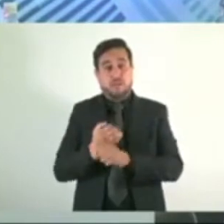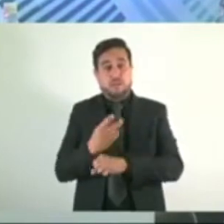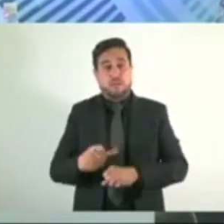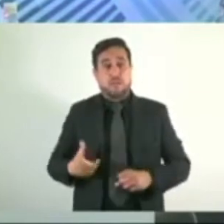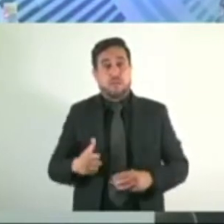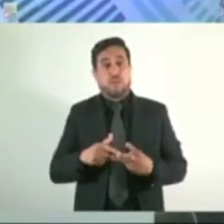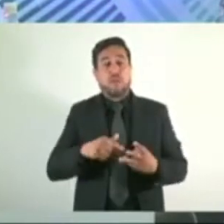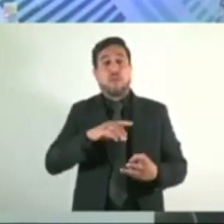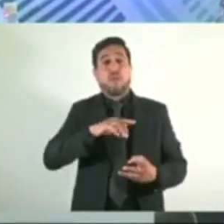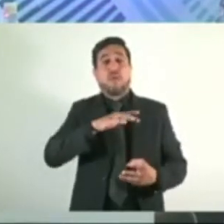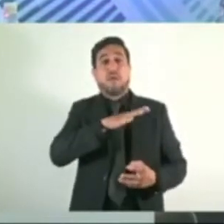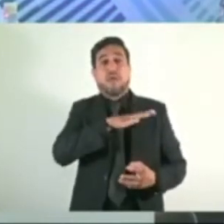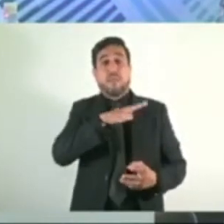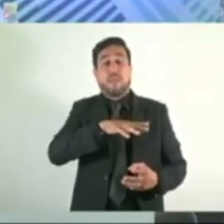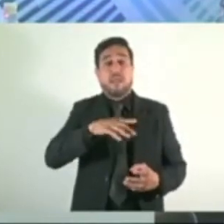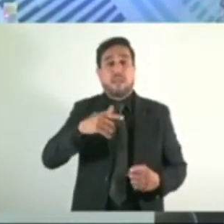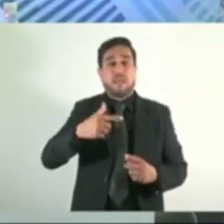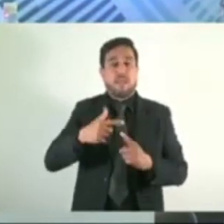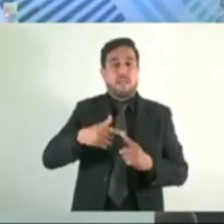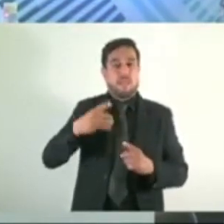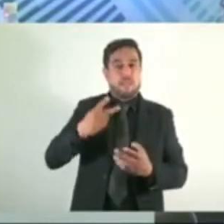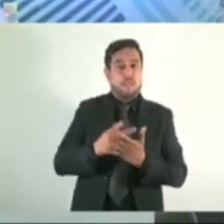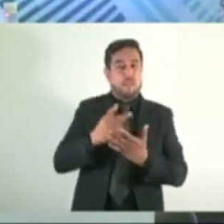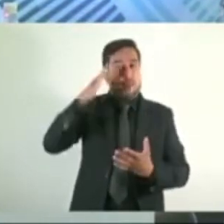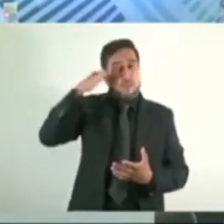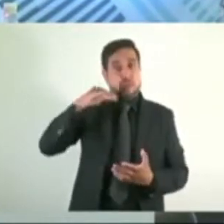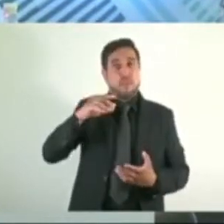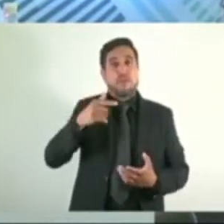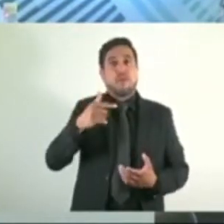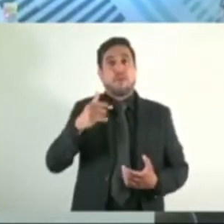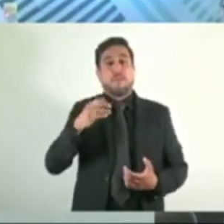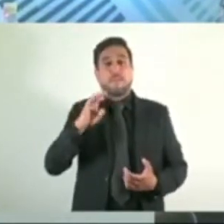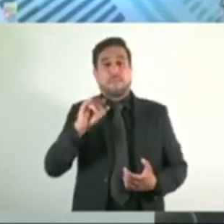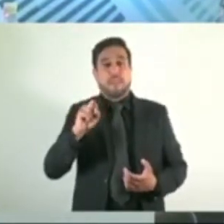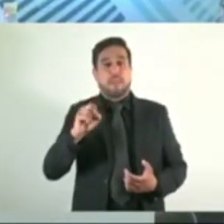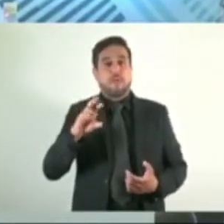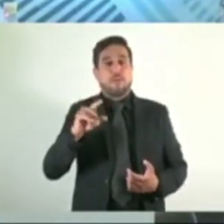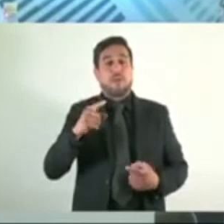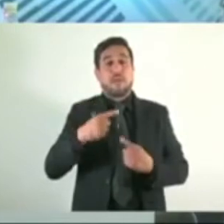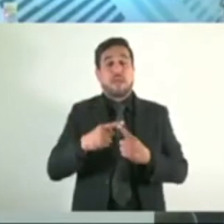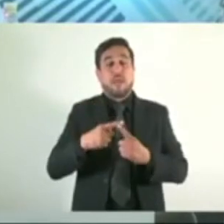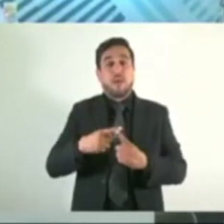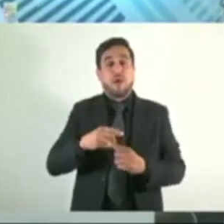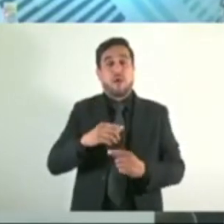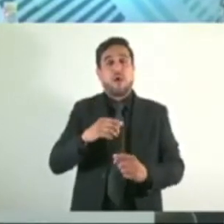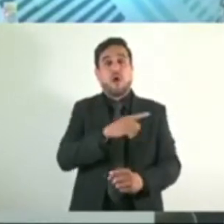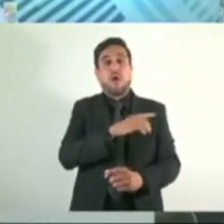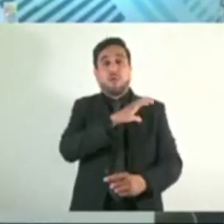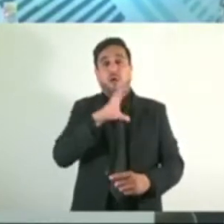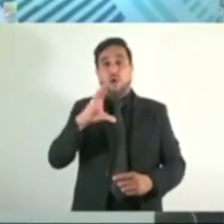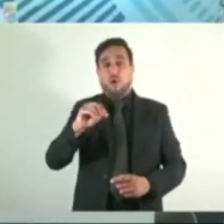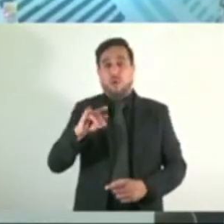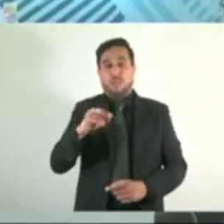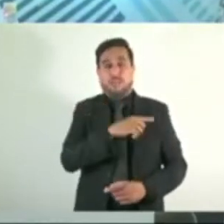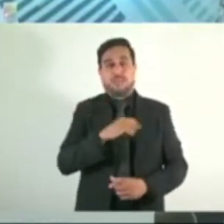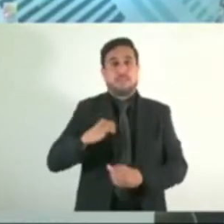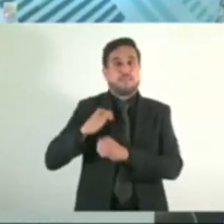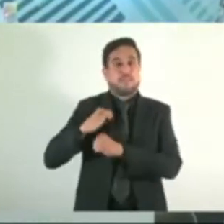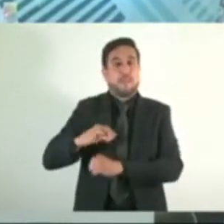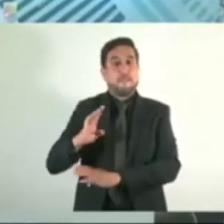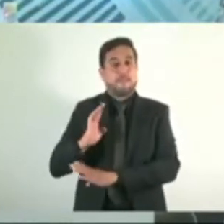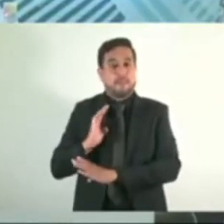brigada diplomado del Estado Mayor Guillermo Briceño Lovera, comandante de la 16ª Zona Militar, gracias, mi general, a